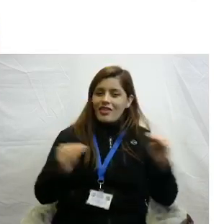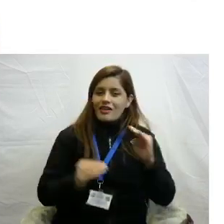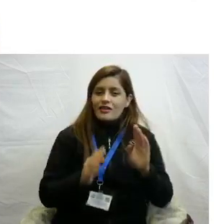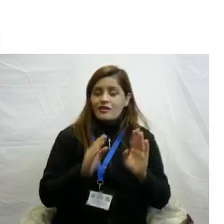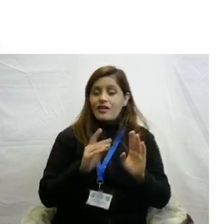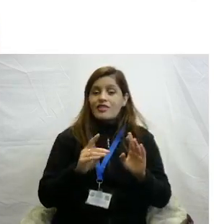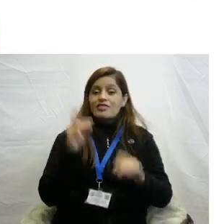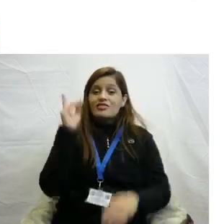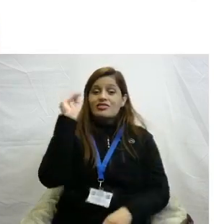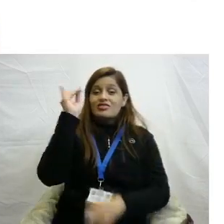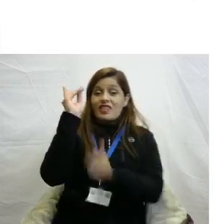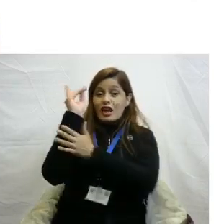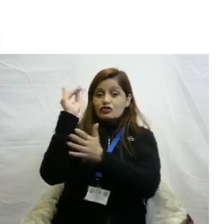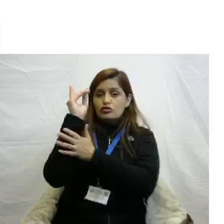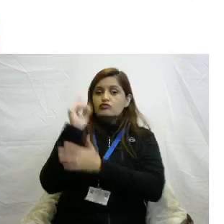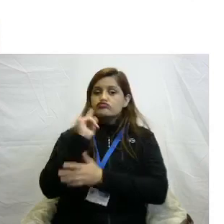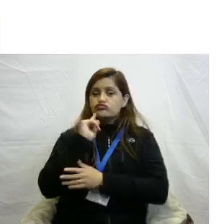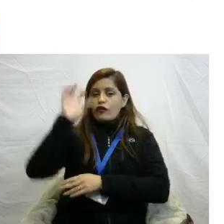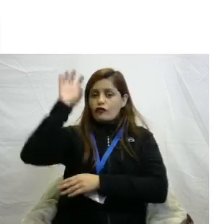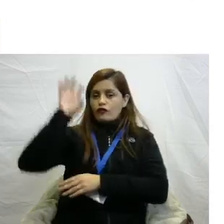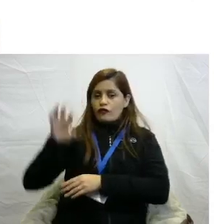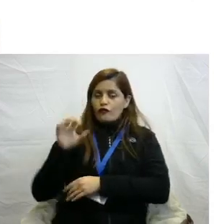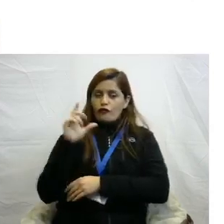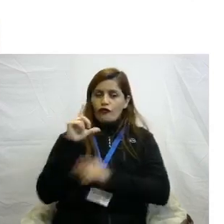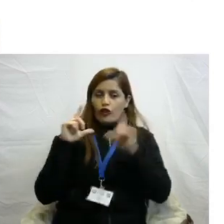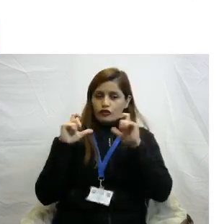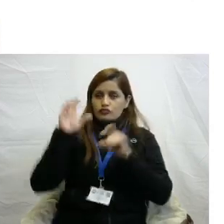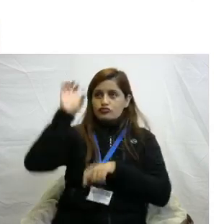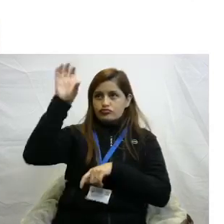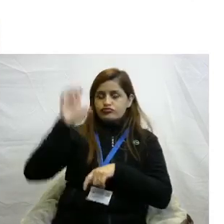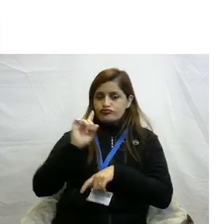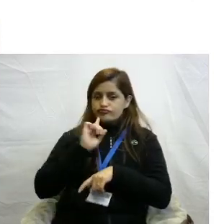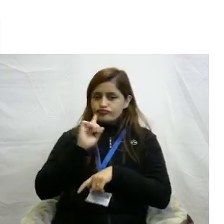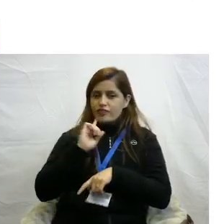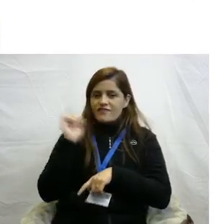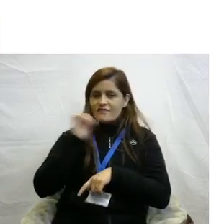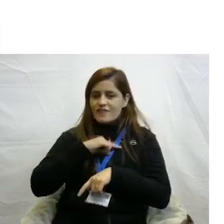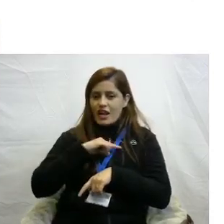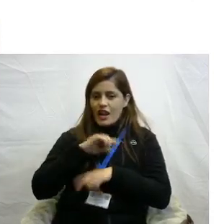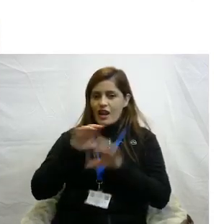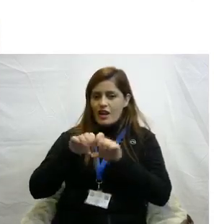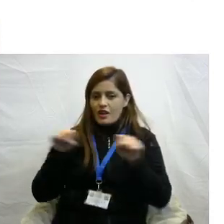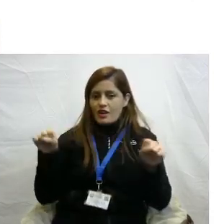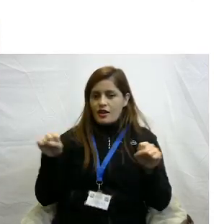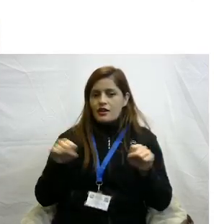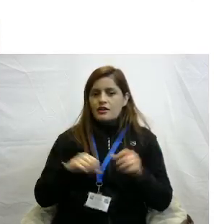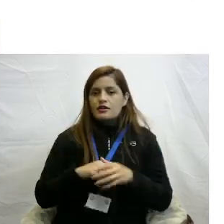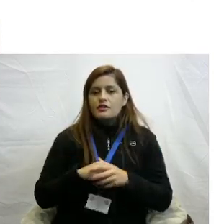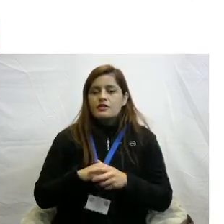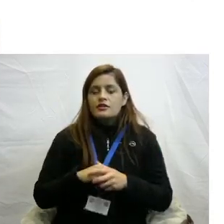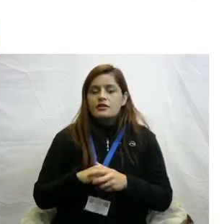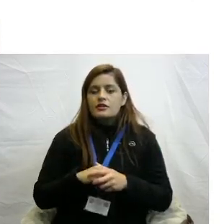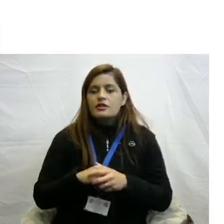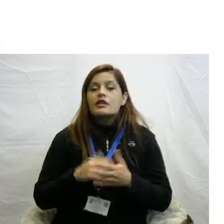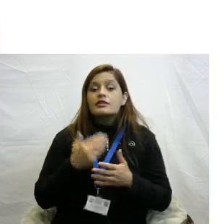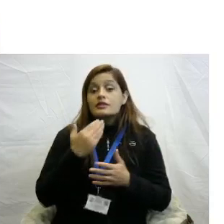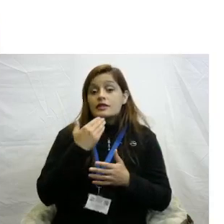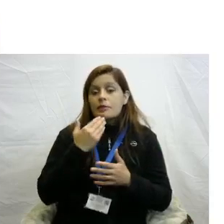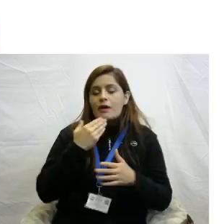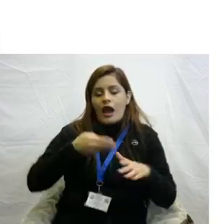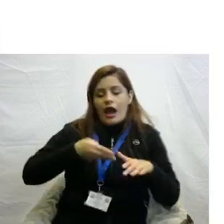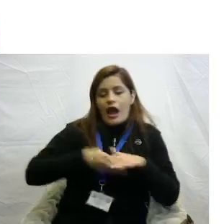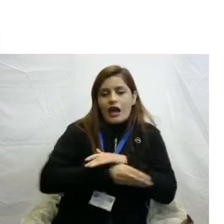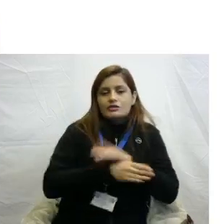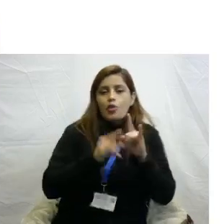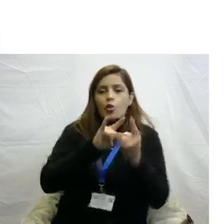derecho de la presentación se puede ver cómo queda. Y obviamente incorporar lo que es la accesibilidad universal, que es